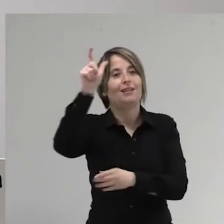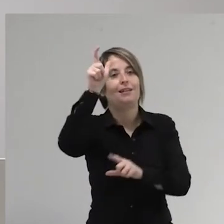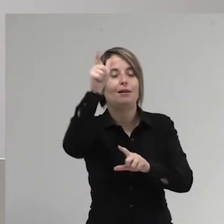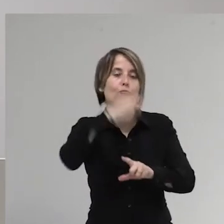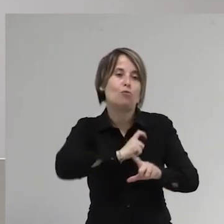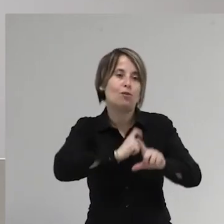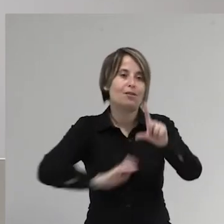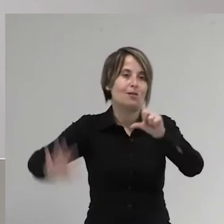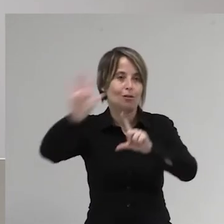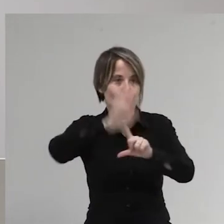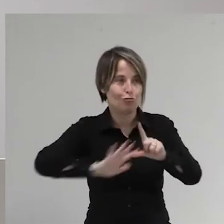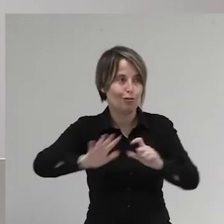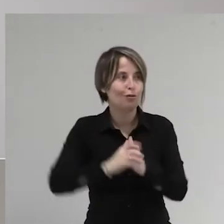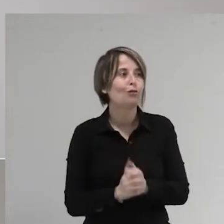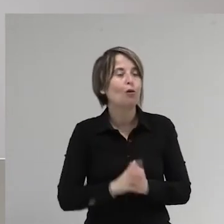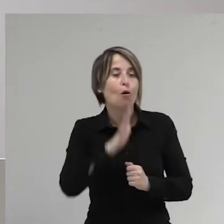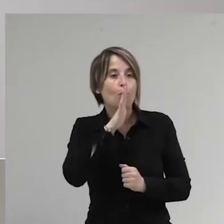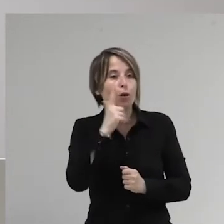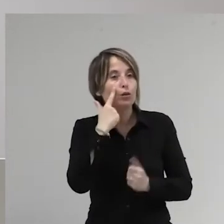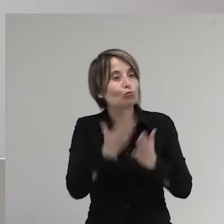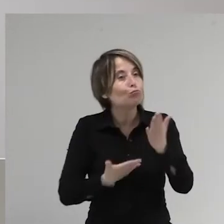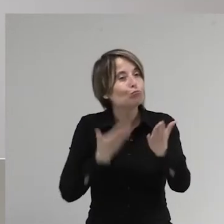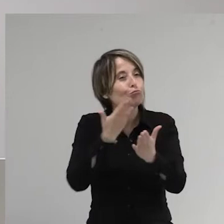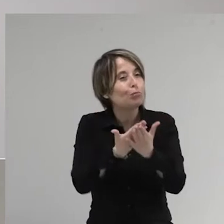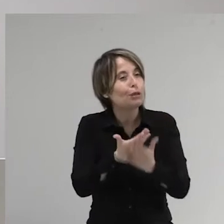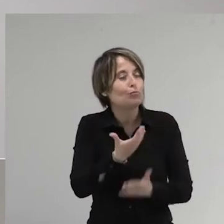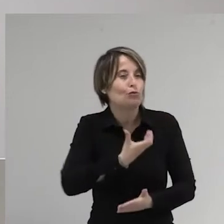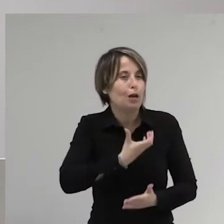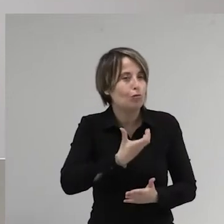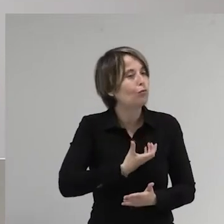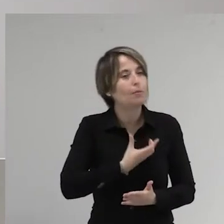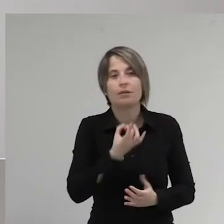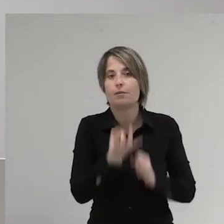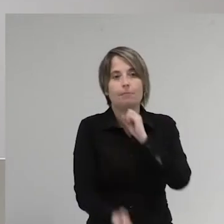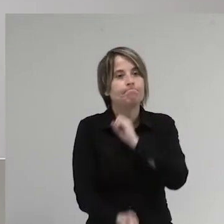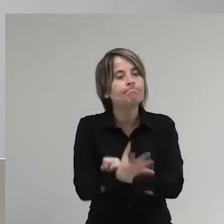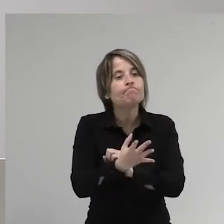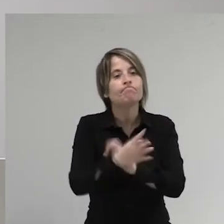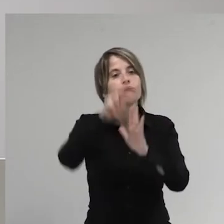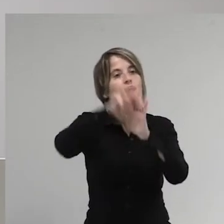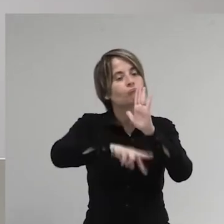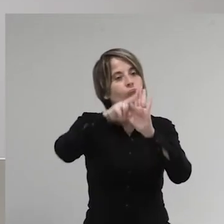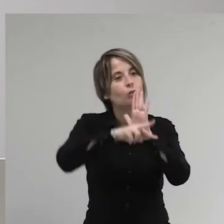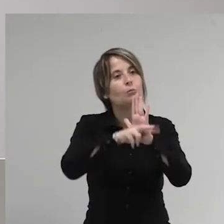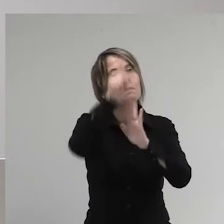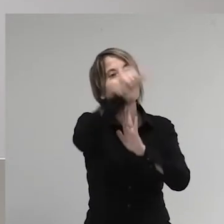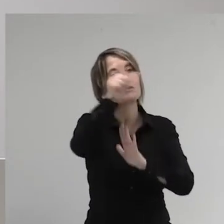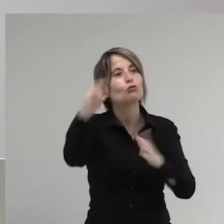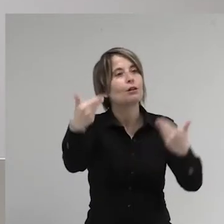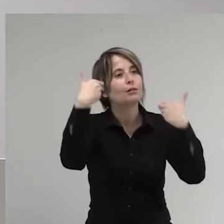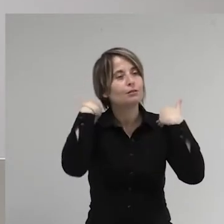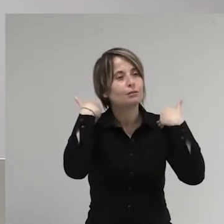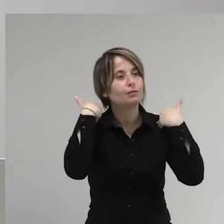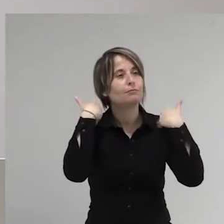Nacional. Por eso pedimos al Ayuntamiento que emita una directiva dirigida a las responsables y miembros de